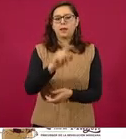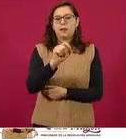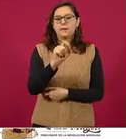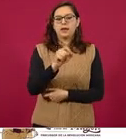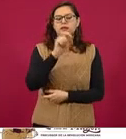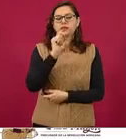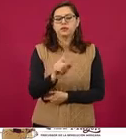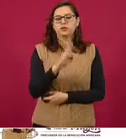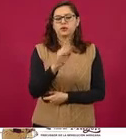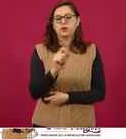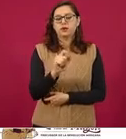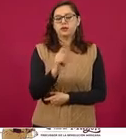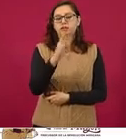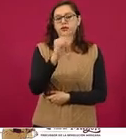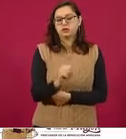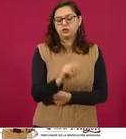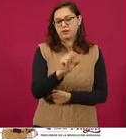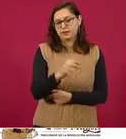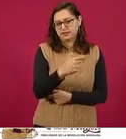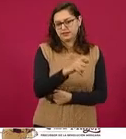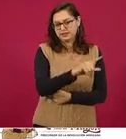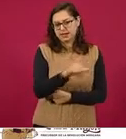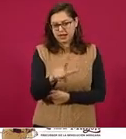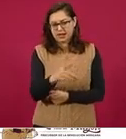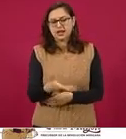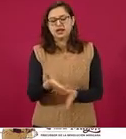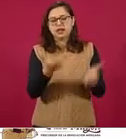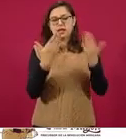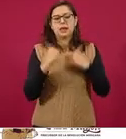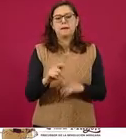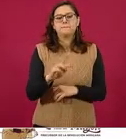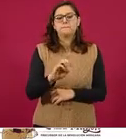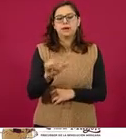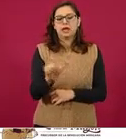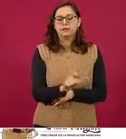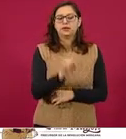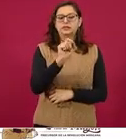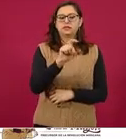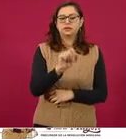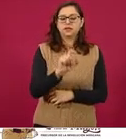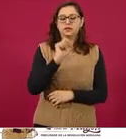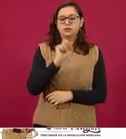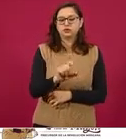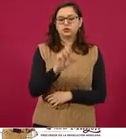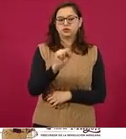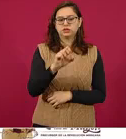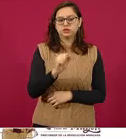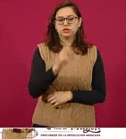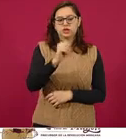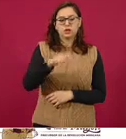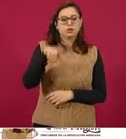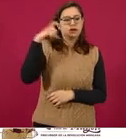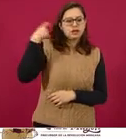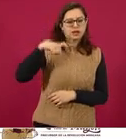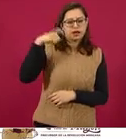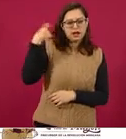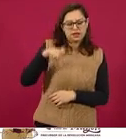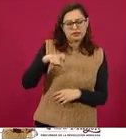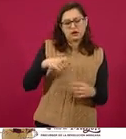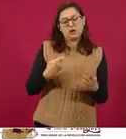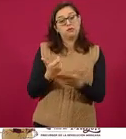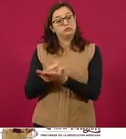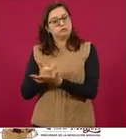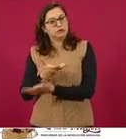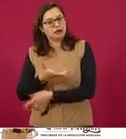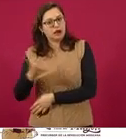Tonalá, Jalisco, esto es de Shell, y 20.69 de franquicia Pemex en San Juan del Río, Querétaro, mientras que las más caras,